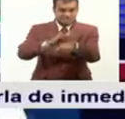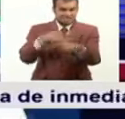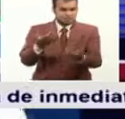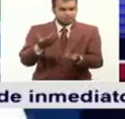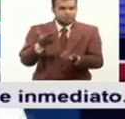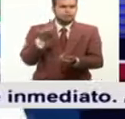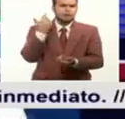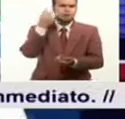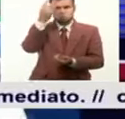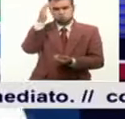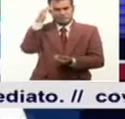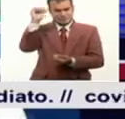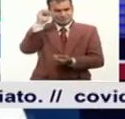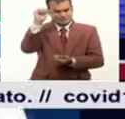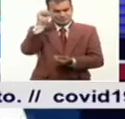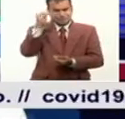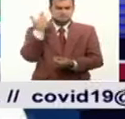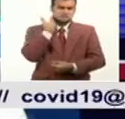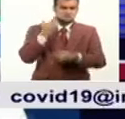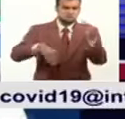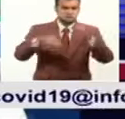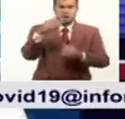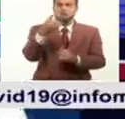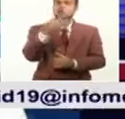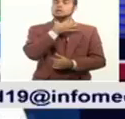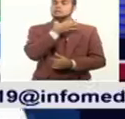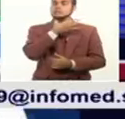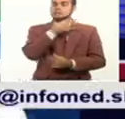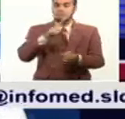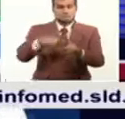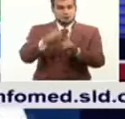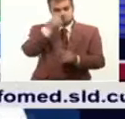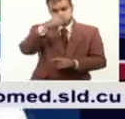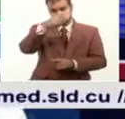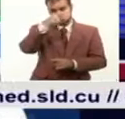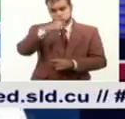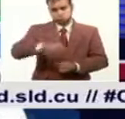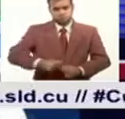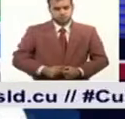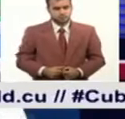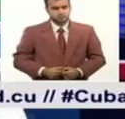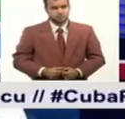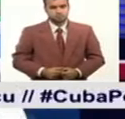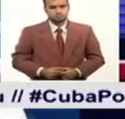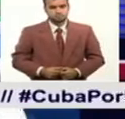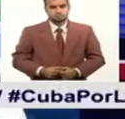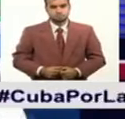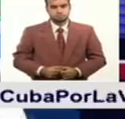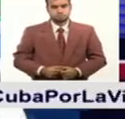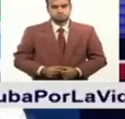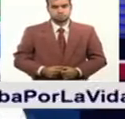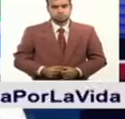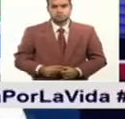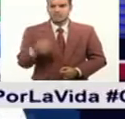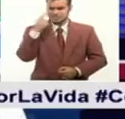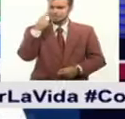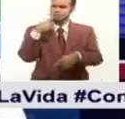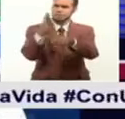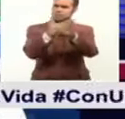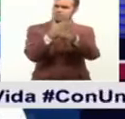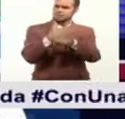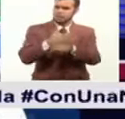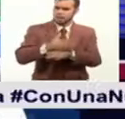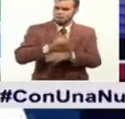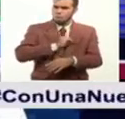garganta y secreción nasal. Fíjense que, aunque se pueden ver diferentes síntomas, yo lo digo para que